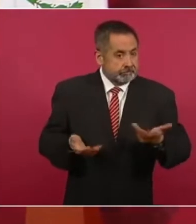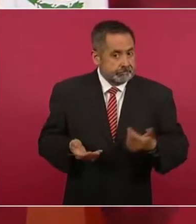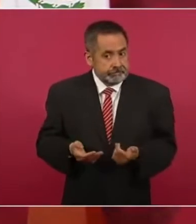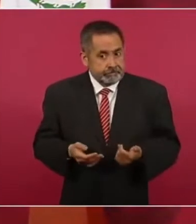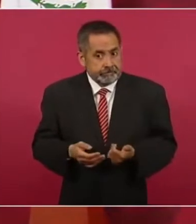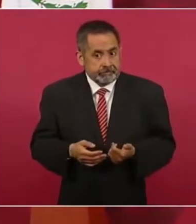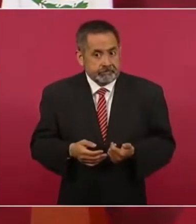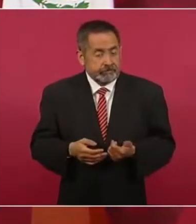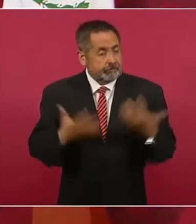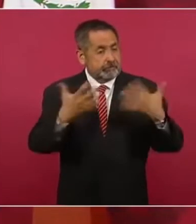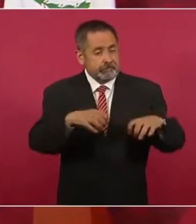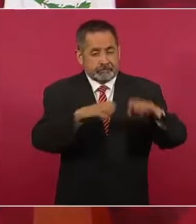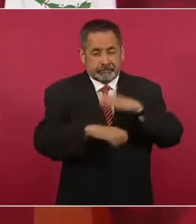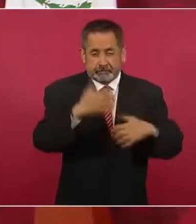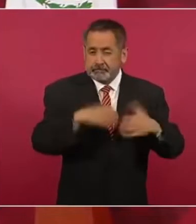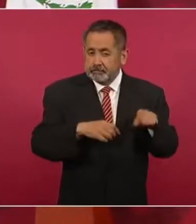de la empresa